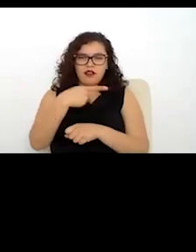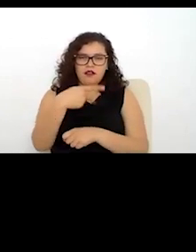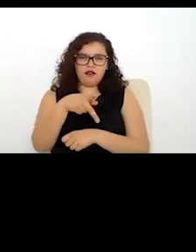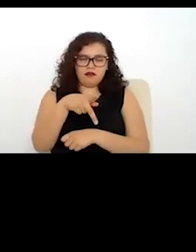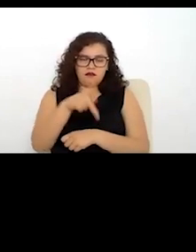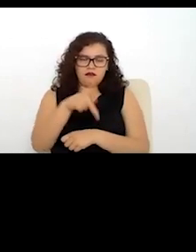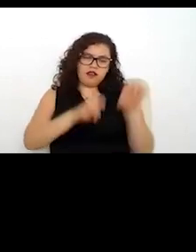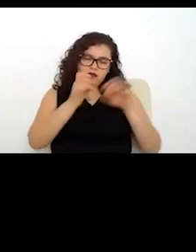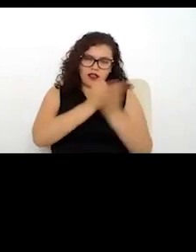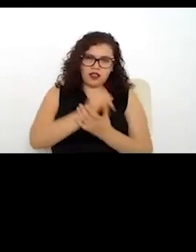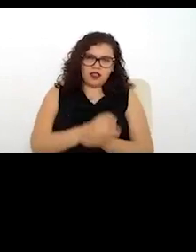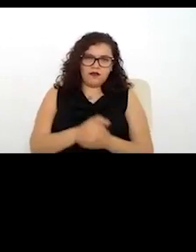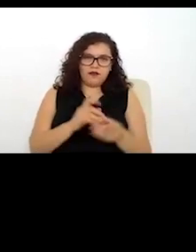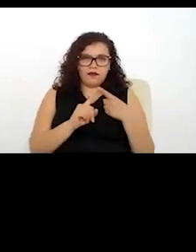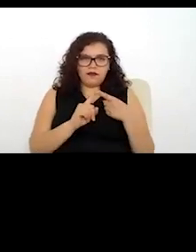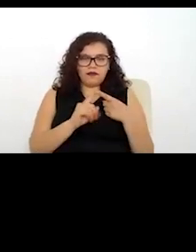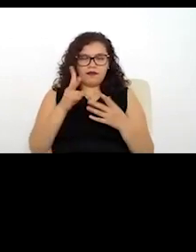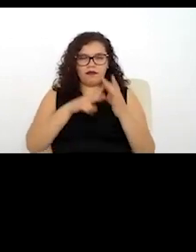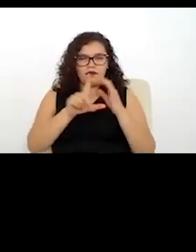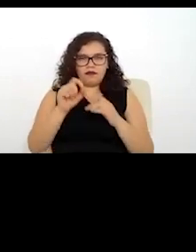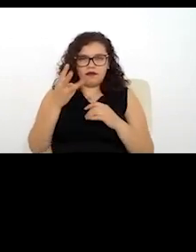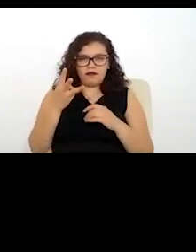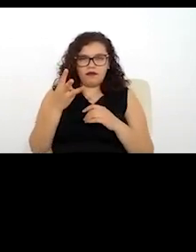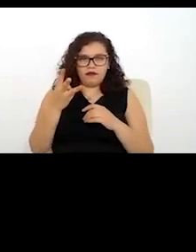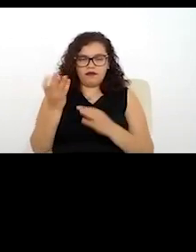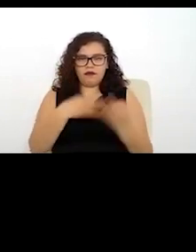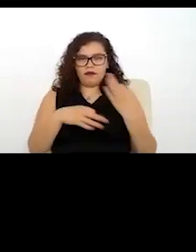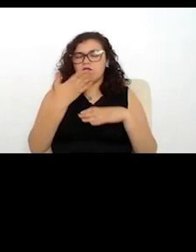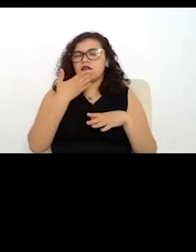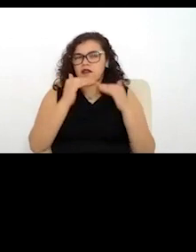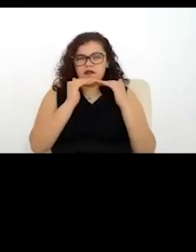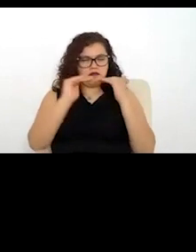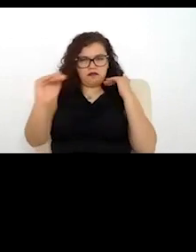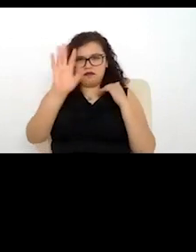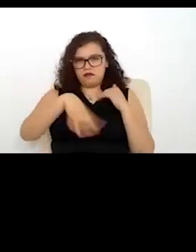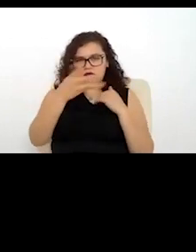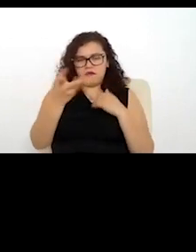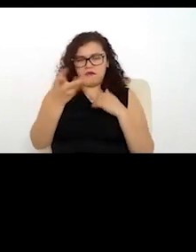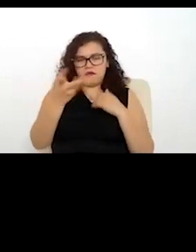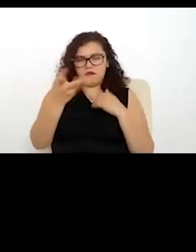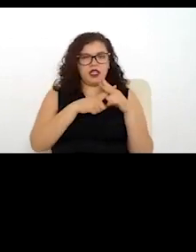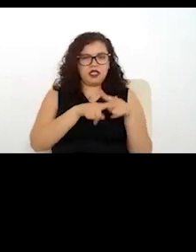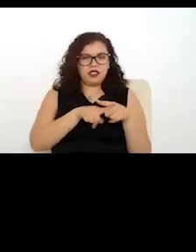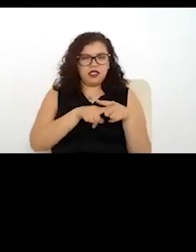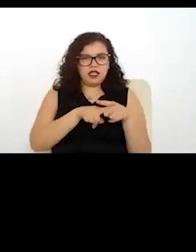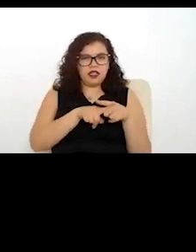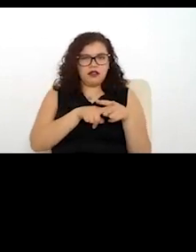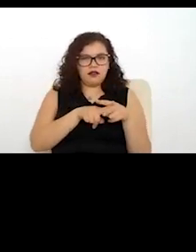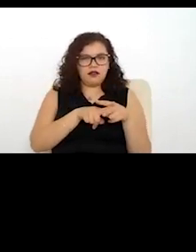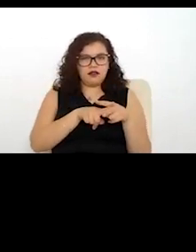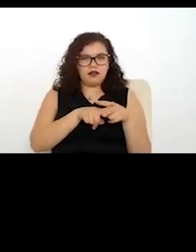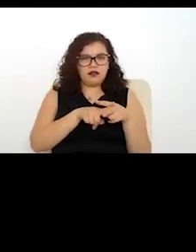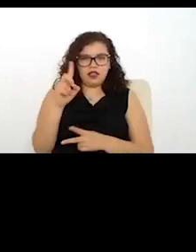empresa. La primera es que a partir de 2023 se actualicen todas las tablas, es decir, una persona que entró a trabajar en